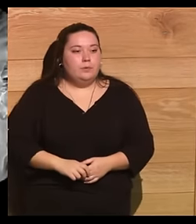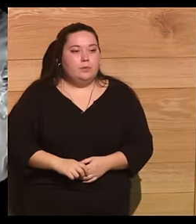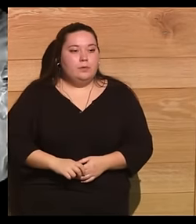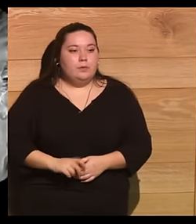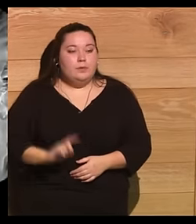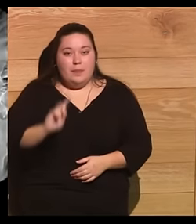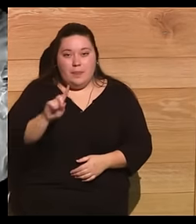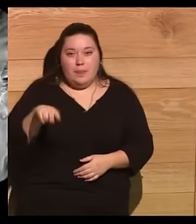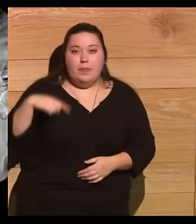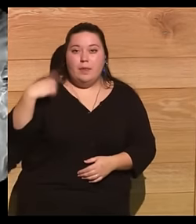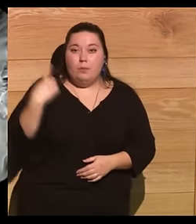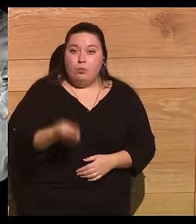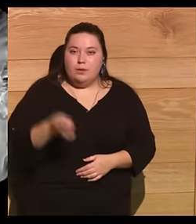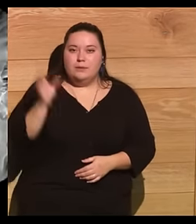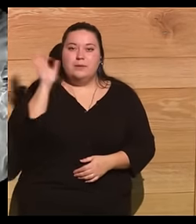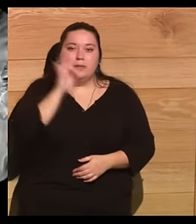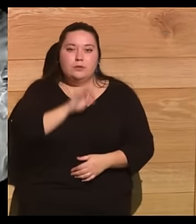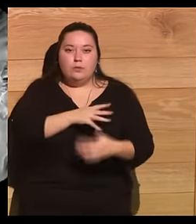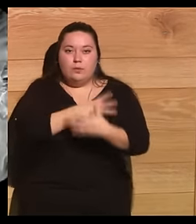Mucho más tarde, ya en el siglo XIX,